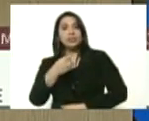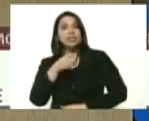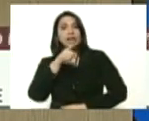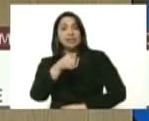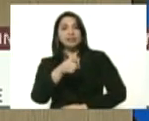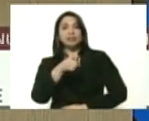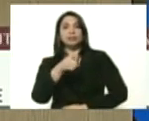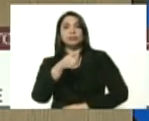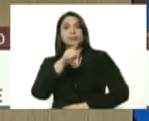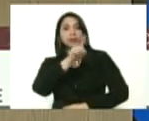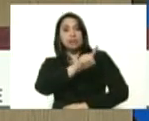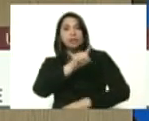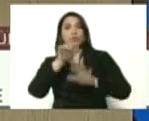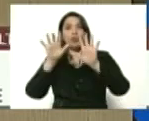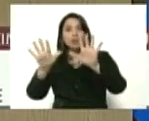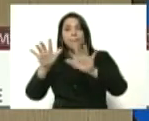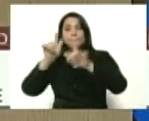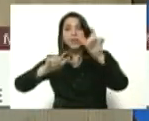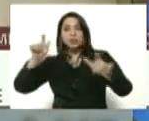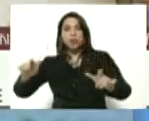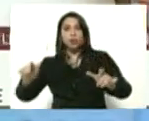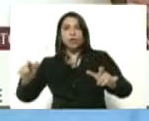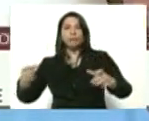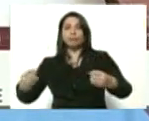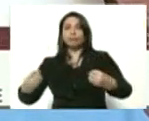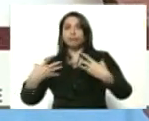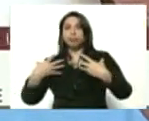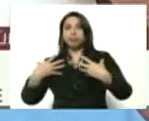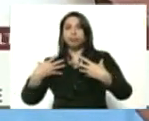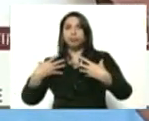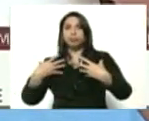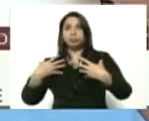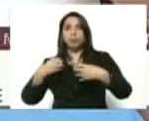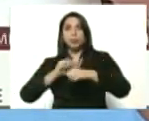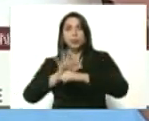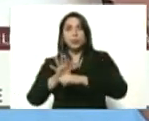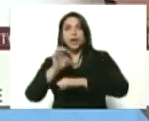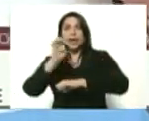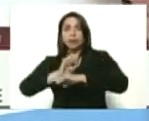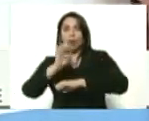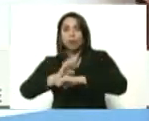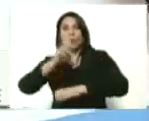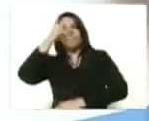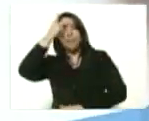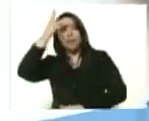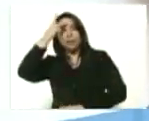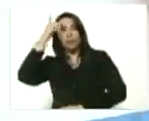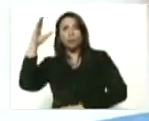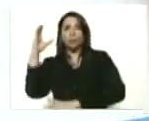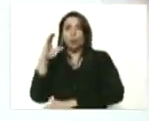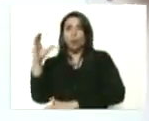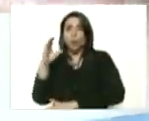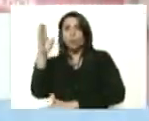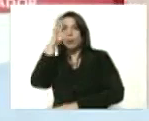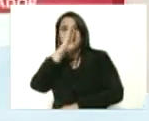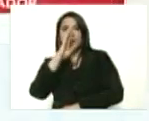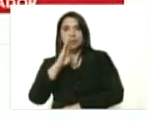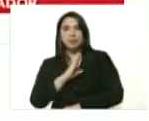110 casos de personas infectadas en Ecuador, en Perú, en Colombia y en